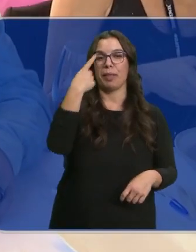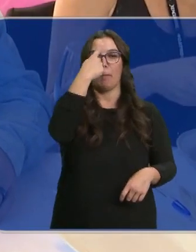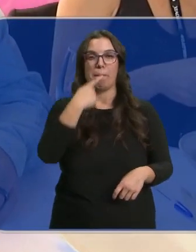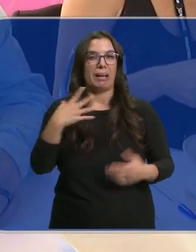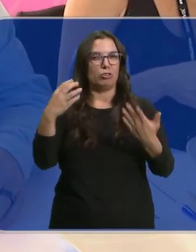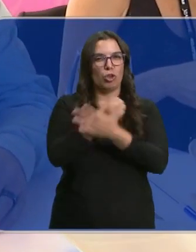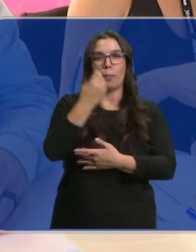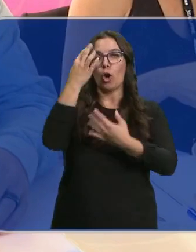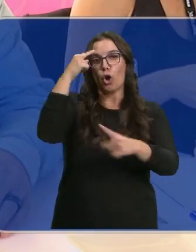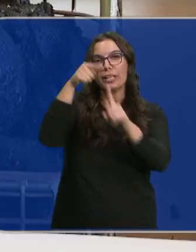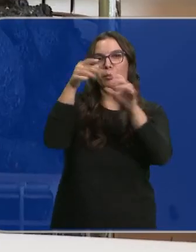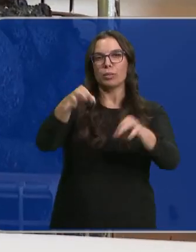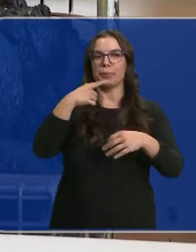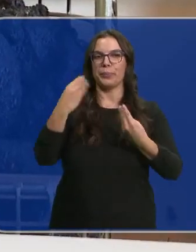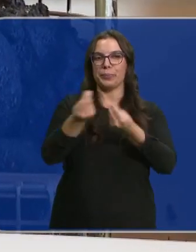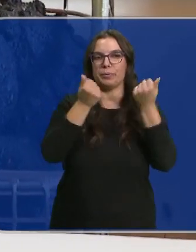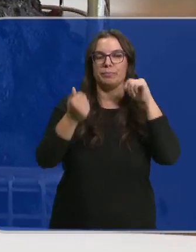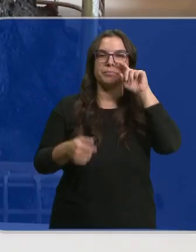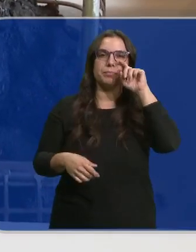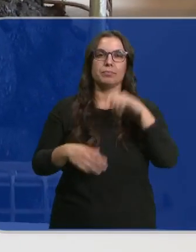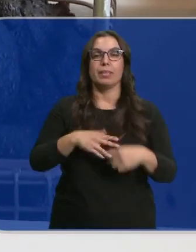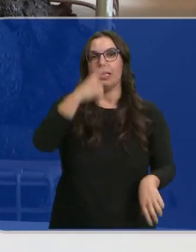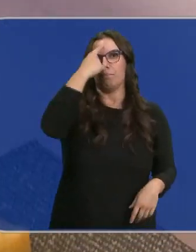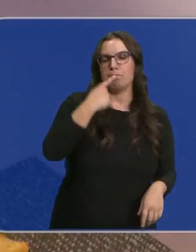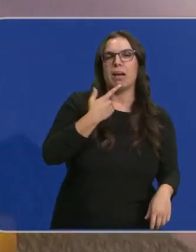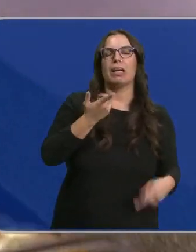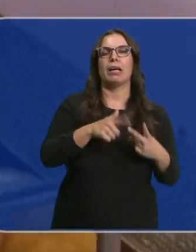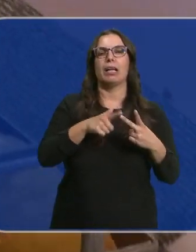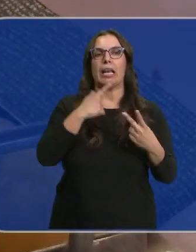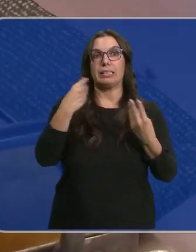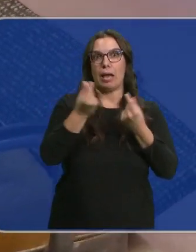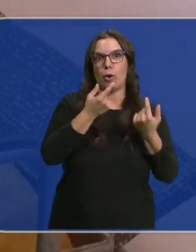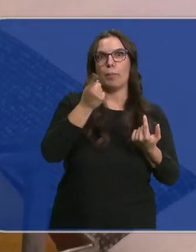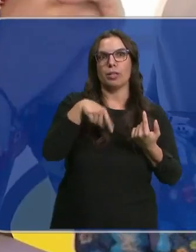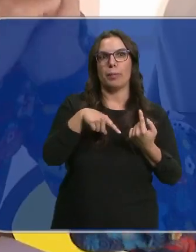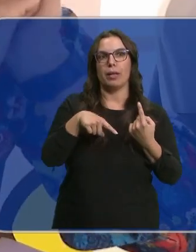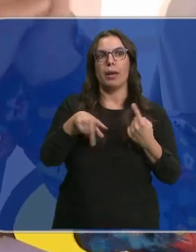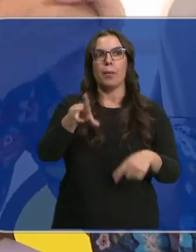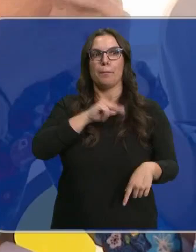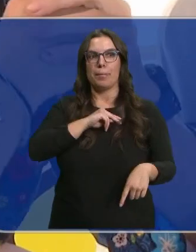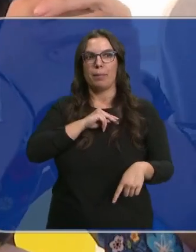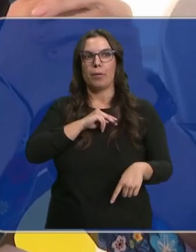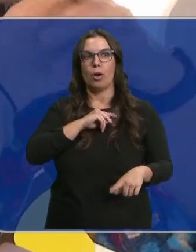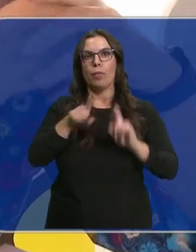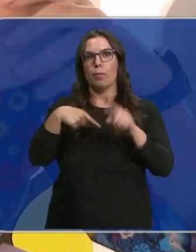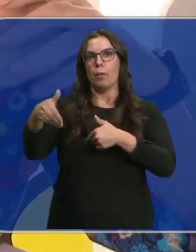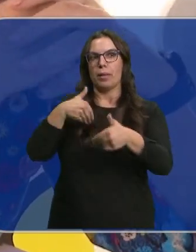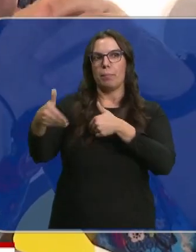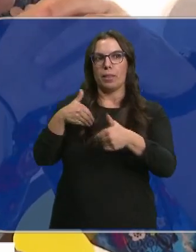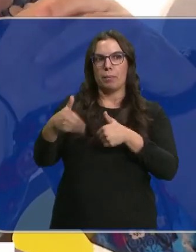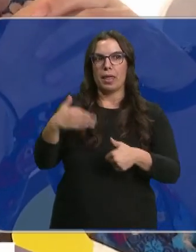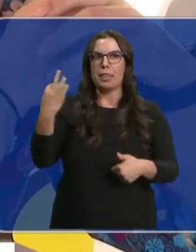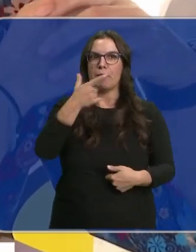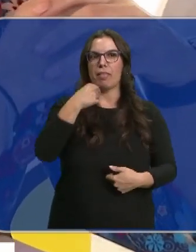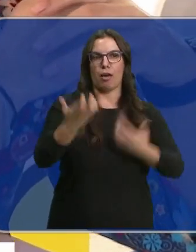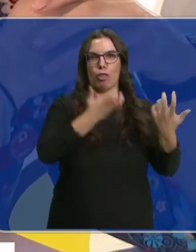es conquistar el paladar. Desde la estética, lógicamente el sabor, que sean fáciles luego de ejecutar. Una vez que sales premiado, te piden mucha patata brava y tiene que ser muy